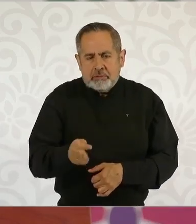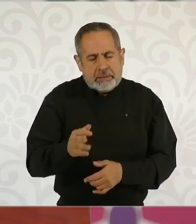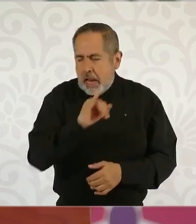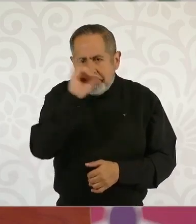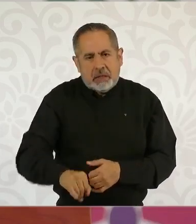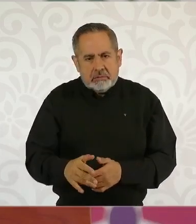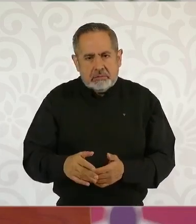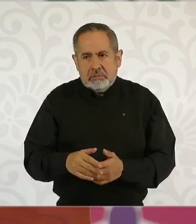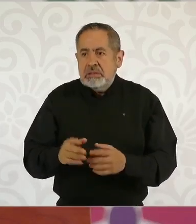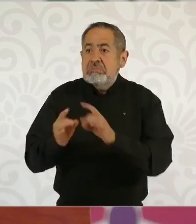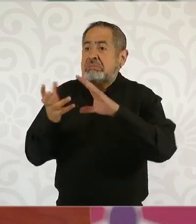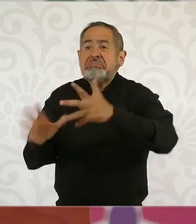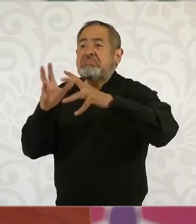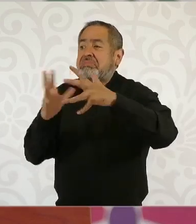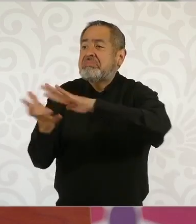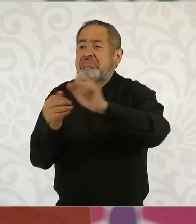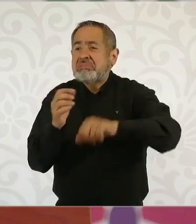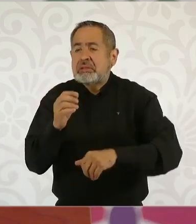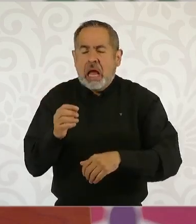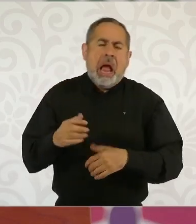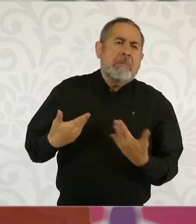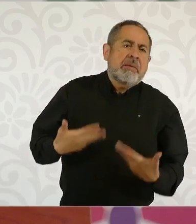de afectación a las poblaciones civiles. Ese es